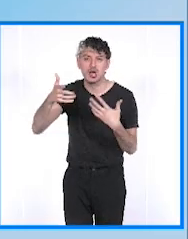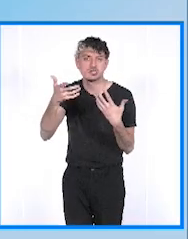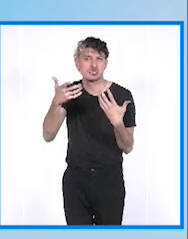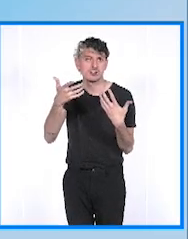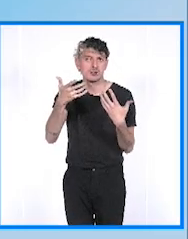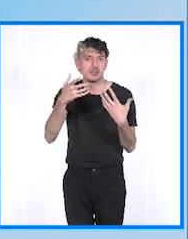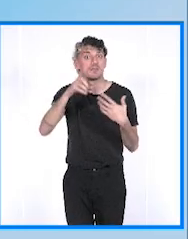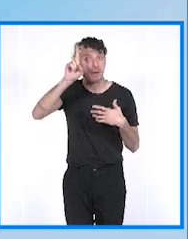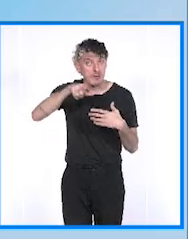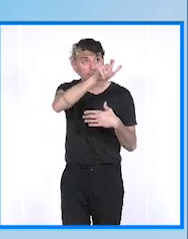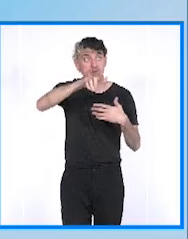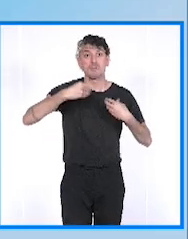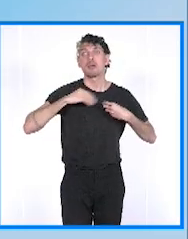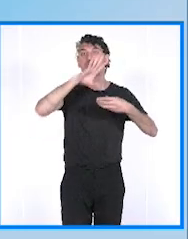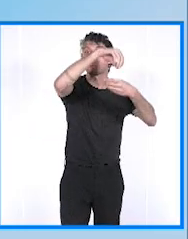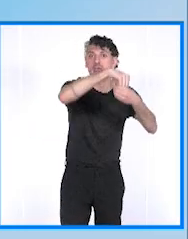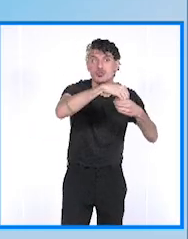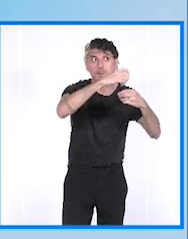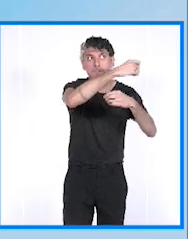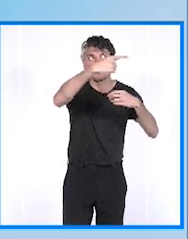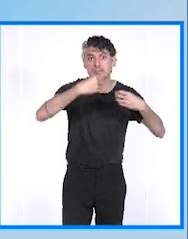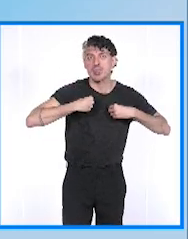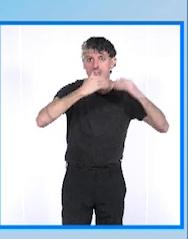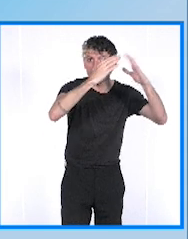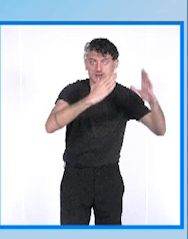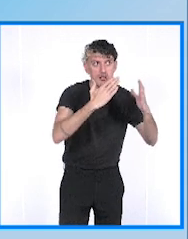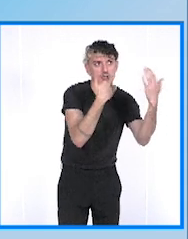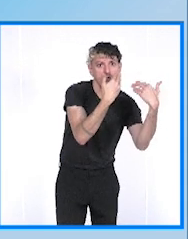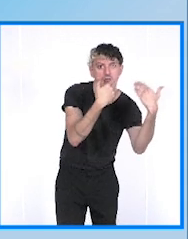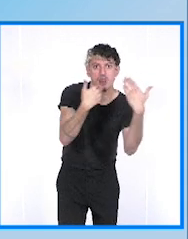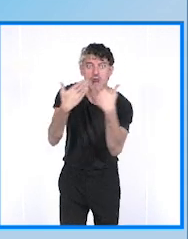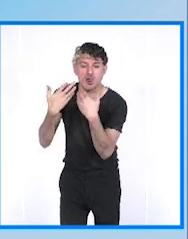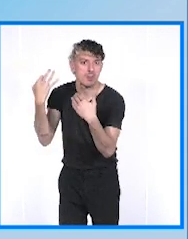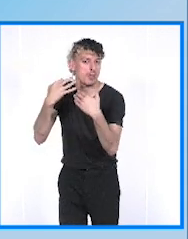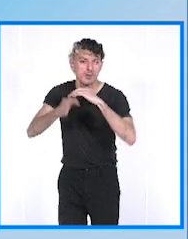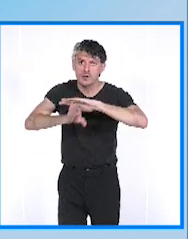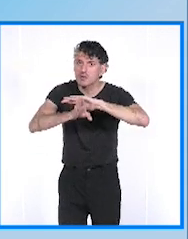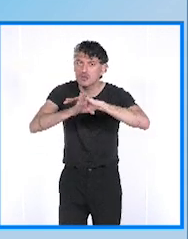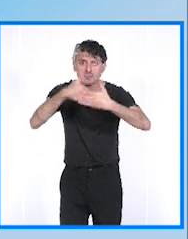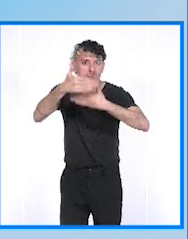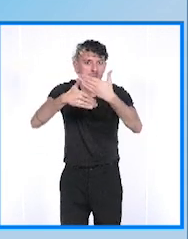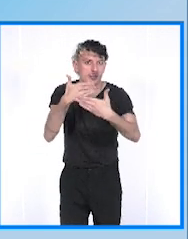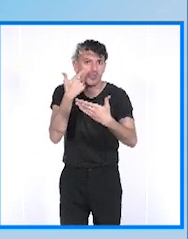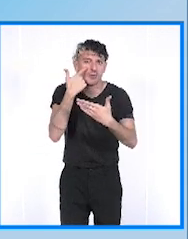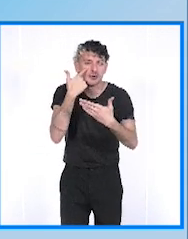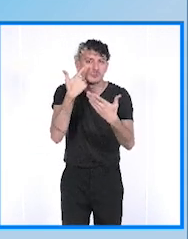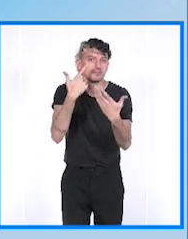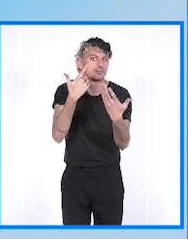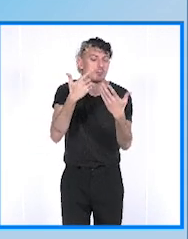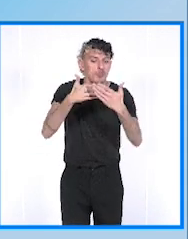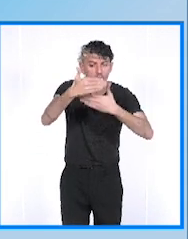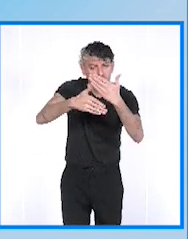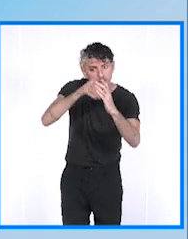también de las viviendas y tener un poco la temperatura en tiempo real eh de manera constante de Cuáles son las diferentes formas de de ver